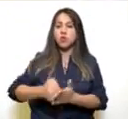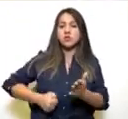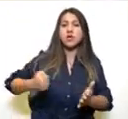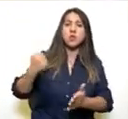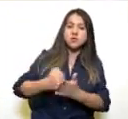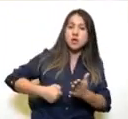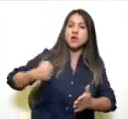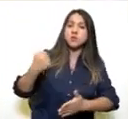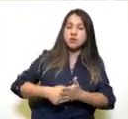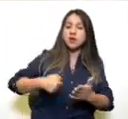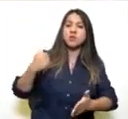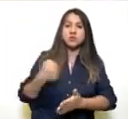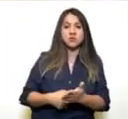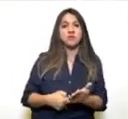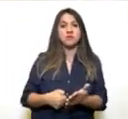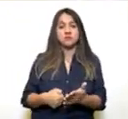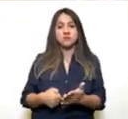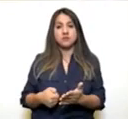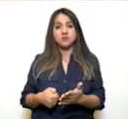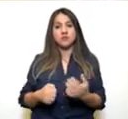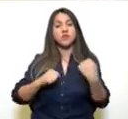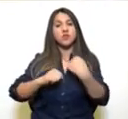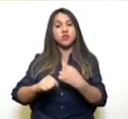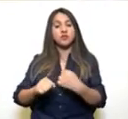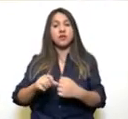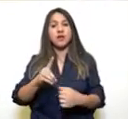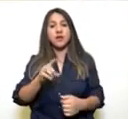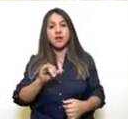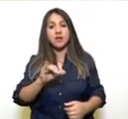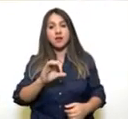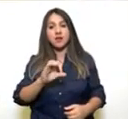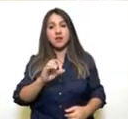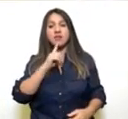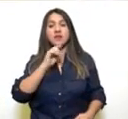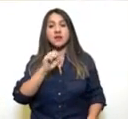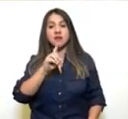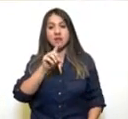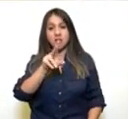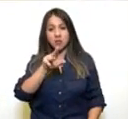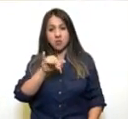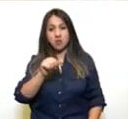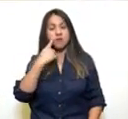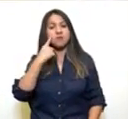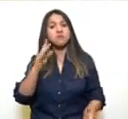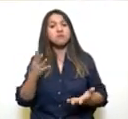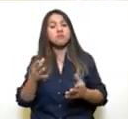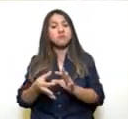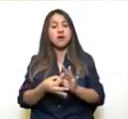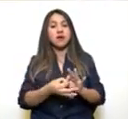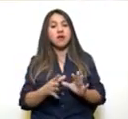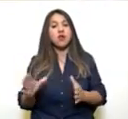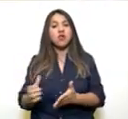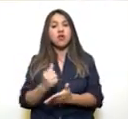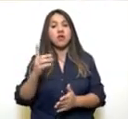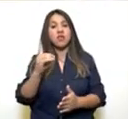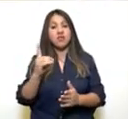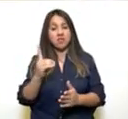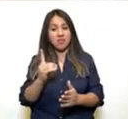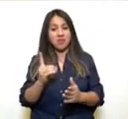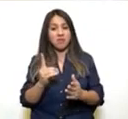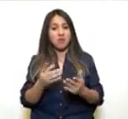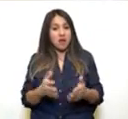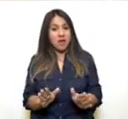para contra la dictadura para lograr una democracia una democracia